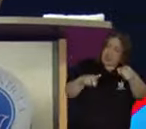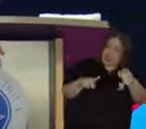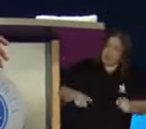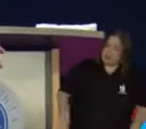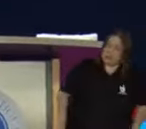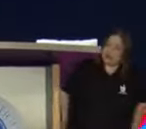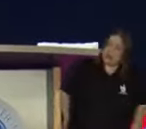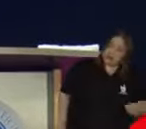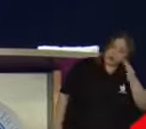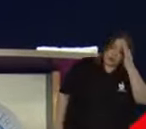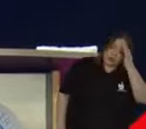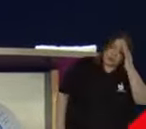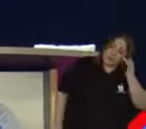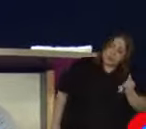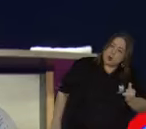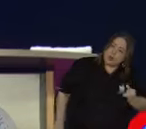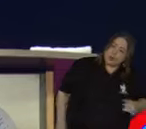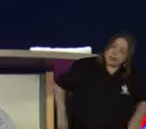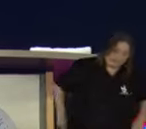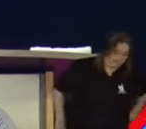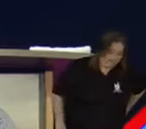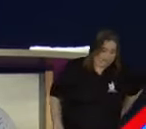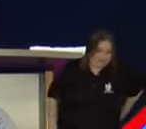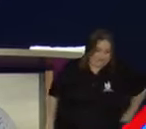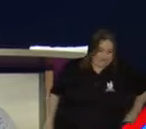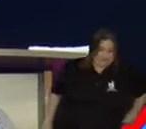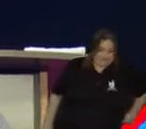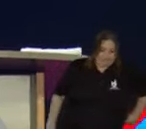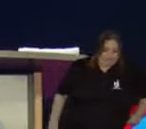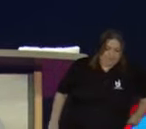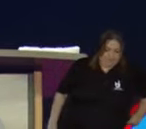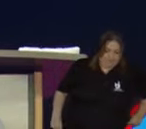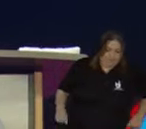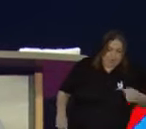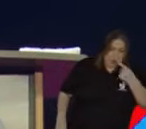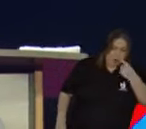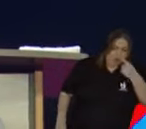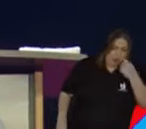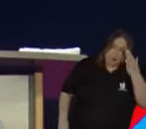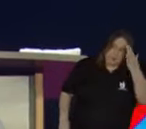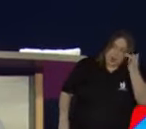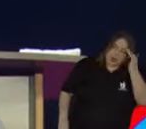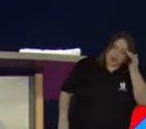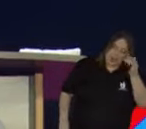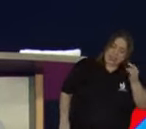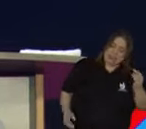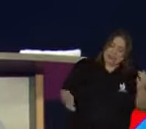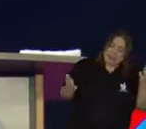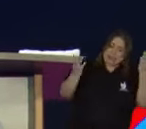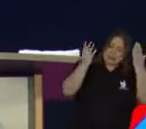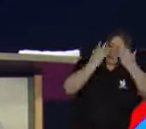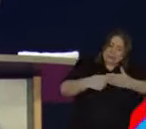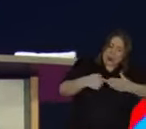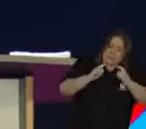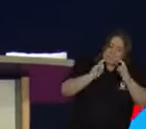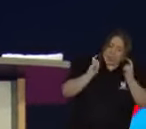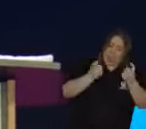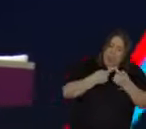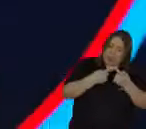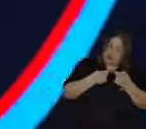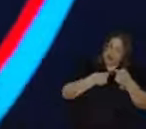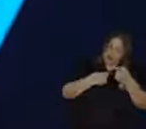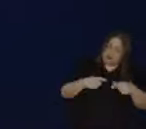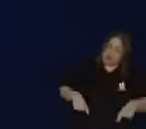ahora, porque yo te tengo bien jalado de aquí. Porque hay áreas oscuras.